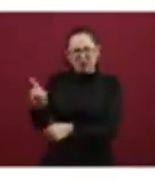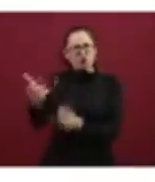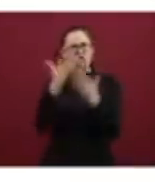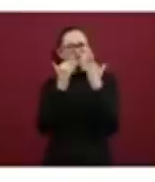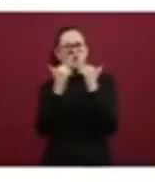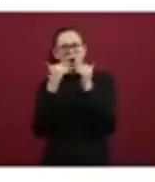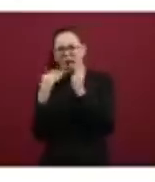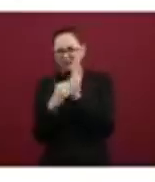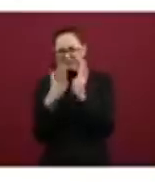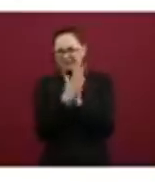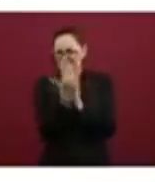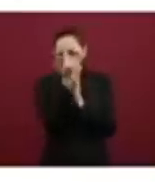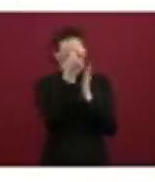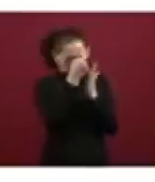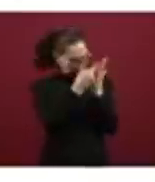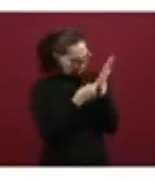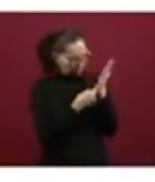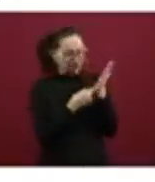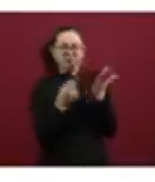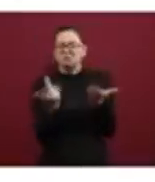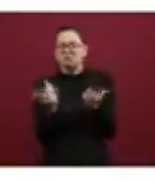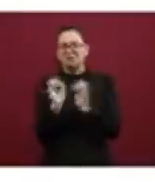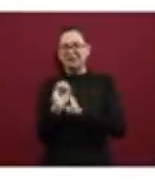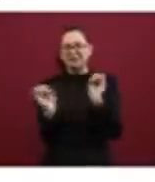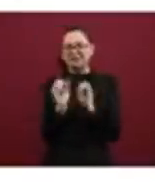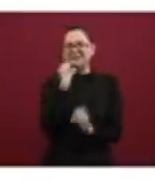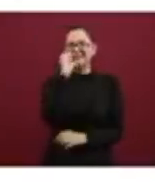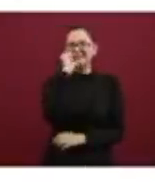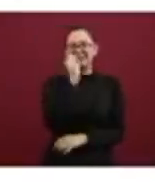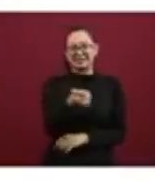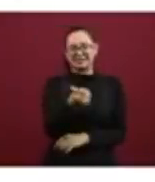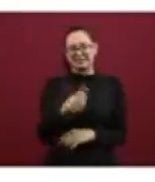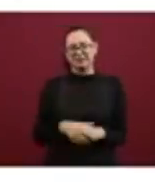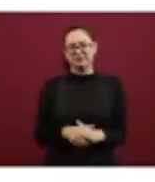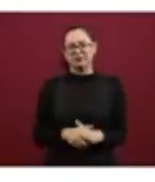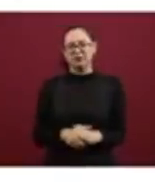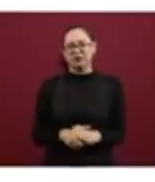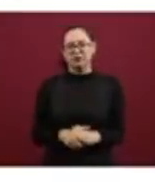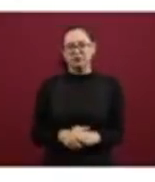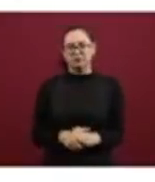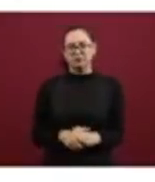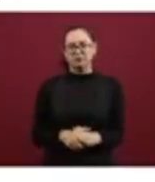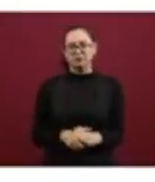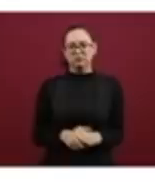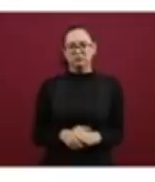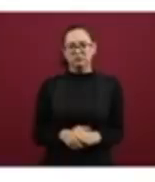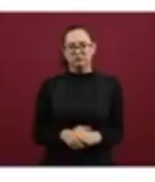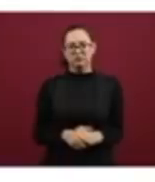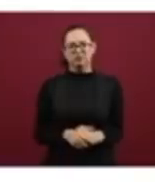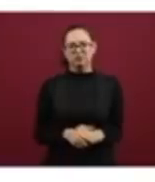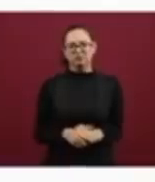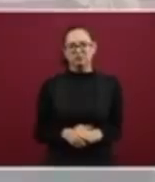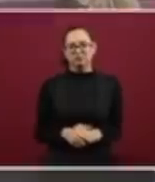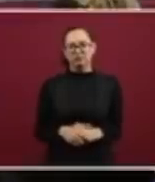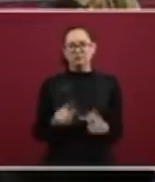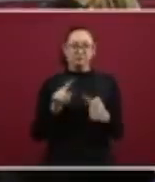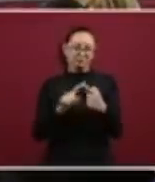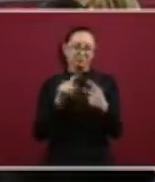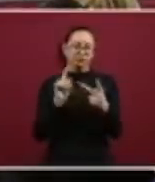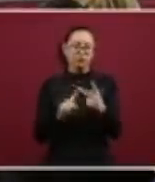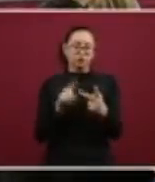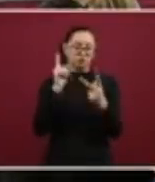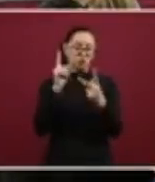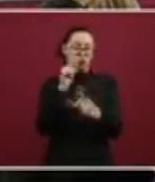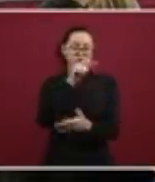hacen inhumaciones clandestinas, y el mejor ejemplo de ellas pues son las fosas de Tetezingo y de Jojutla, que